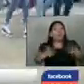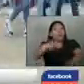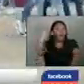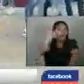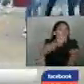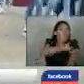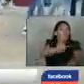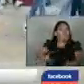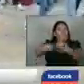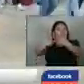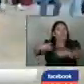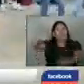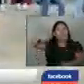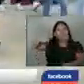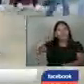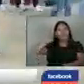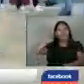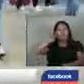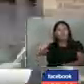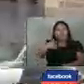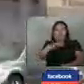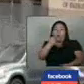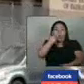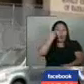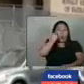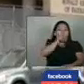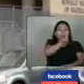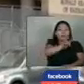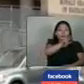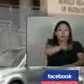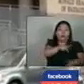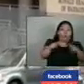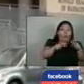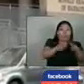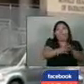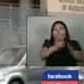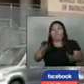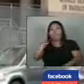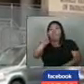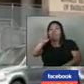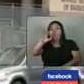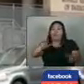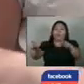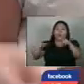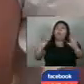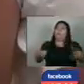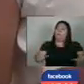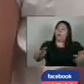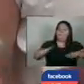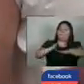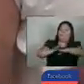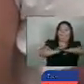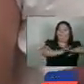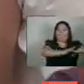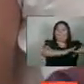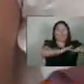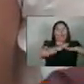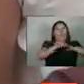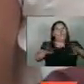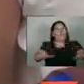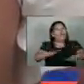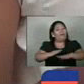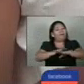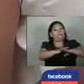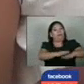de Pfizer en adolescentes de entre 12 y 15 años. Lo que se busca es frenar la tendencia al alza en